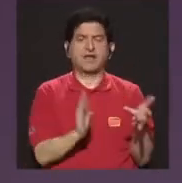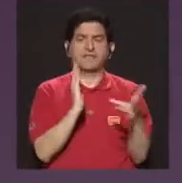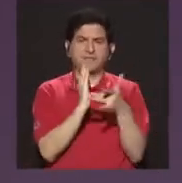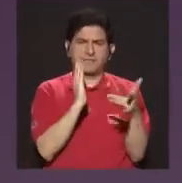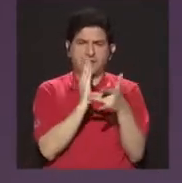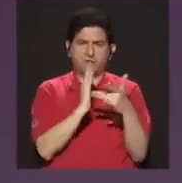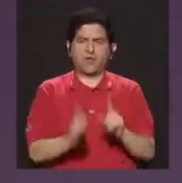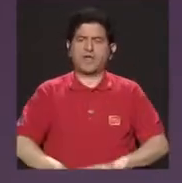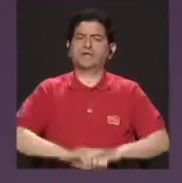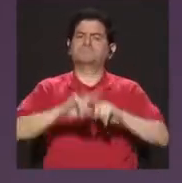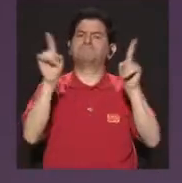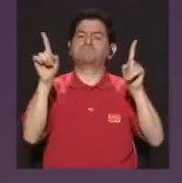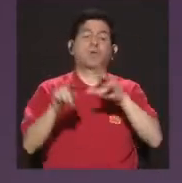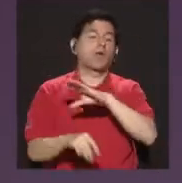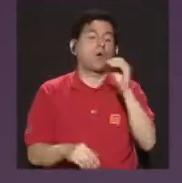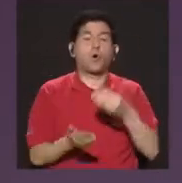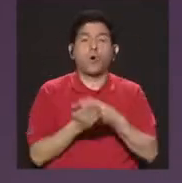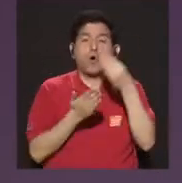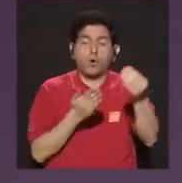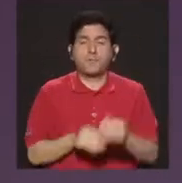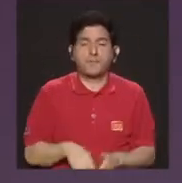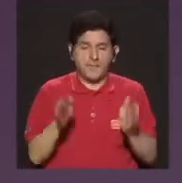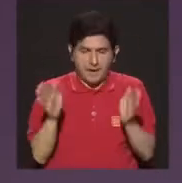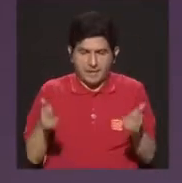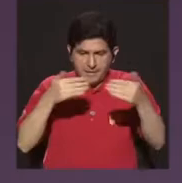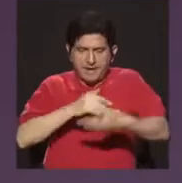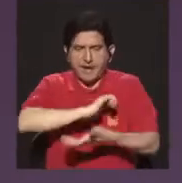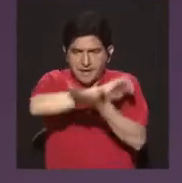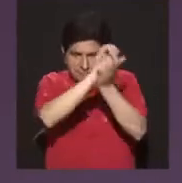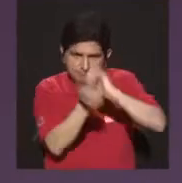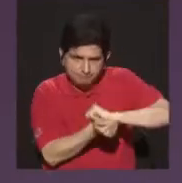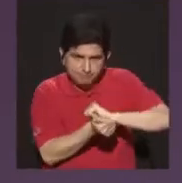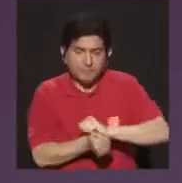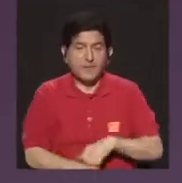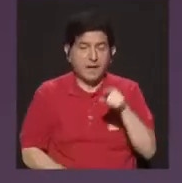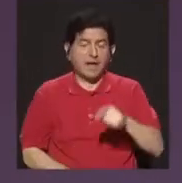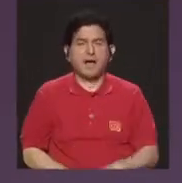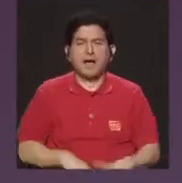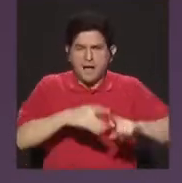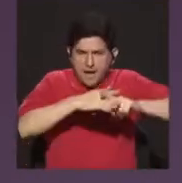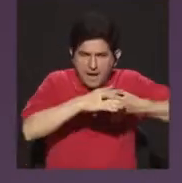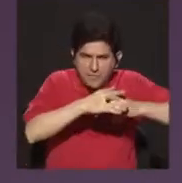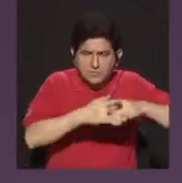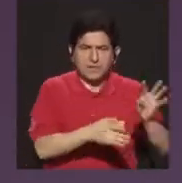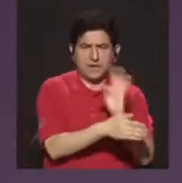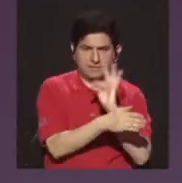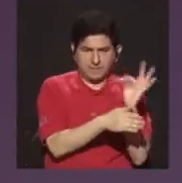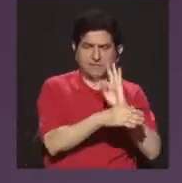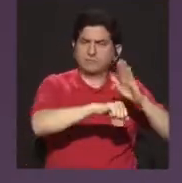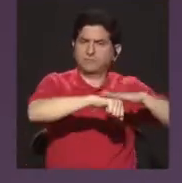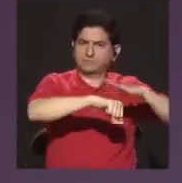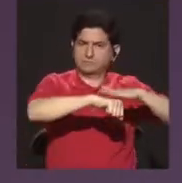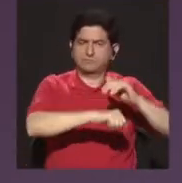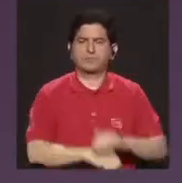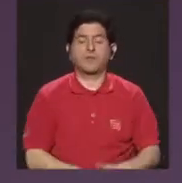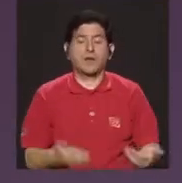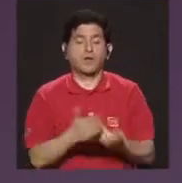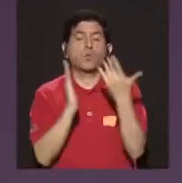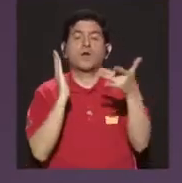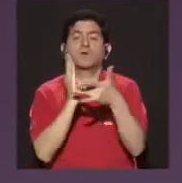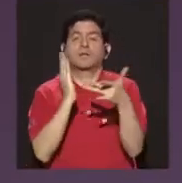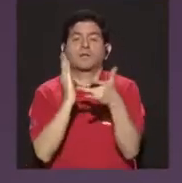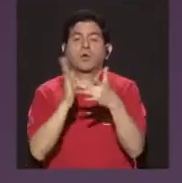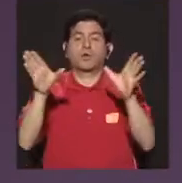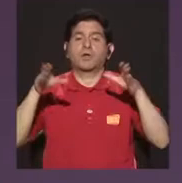tecnología un poco diferente o comprar unas cajas convertidoras que sirven para adaptar el televisor que tenemos a la nueva tecnología